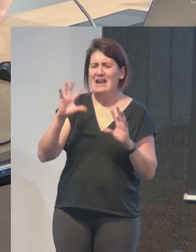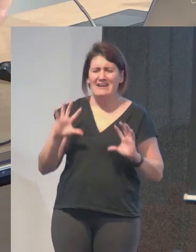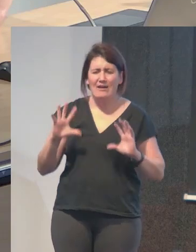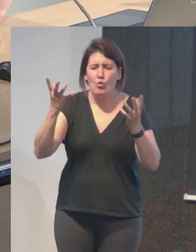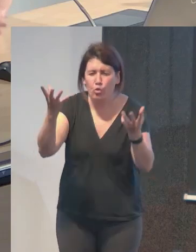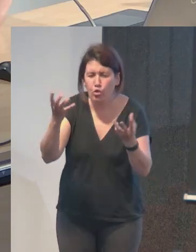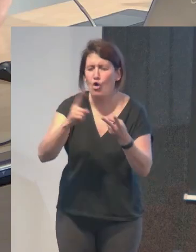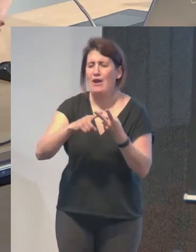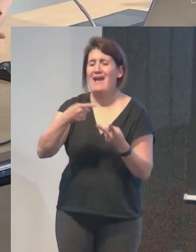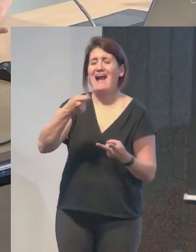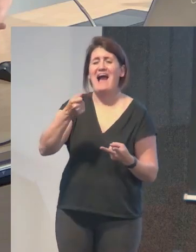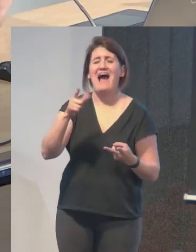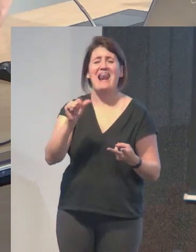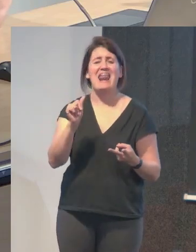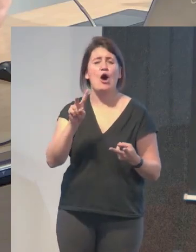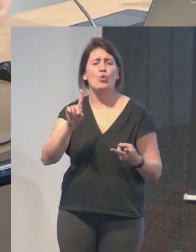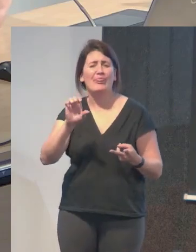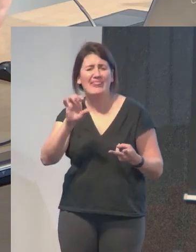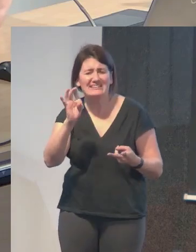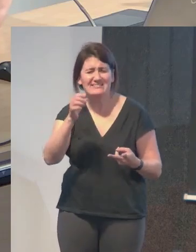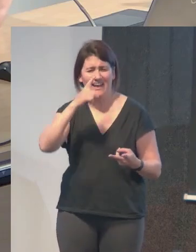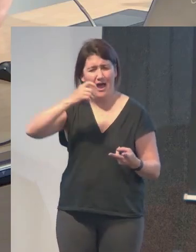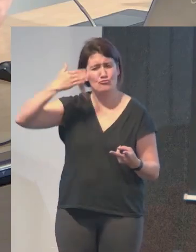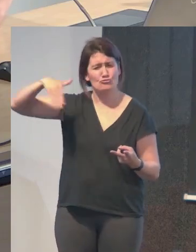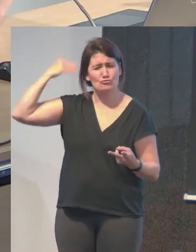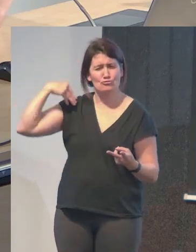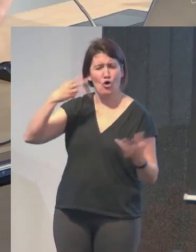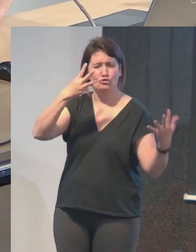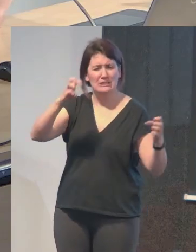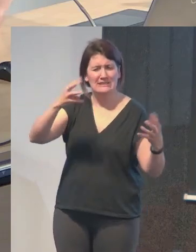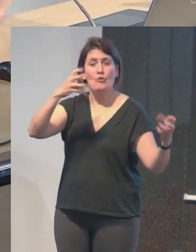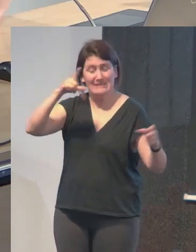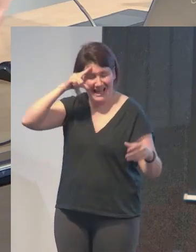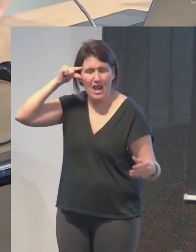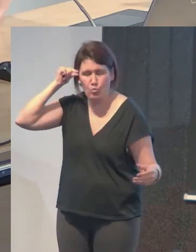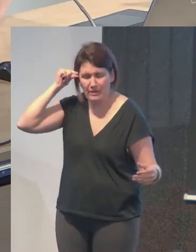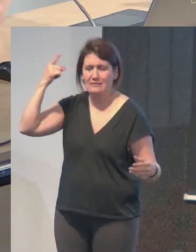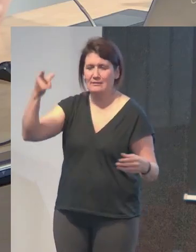hubo en Gallaudet en los años 80-90,